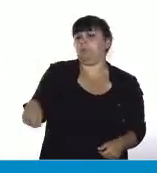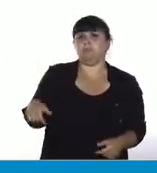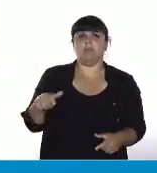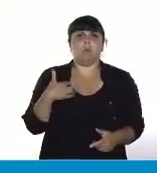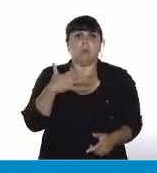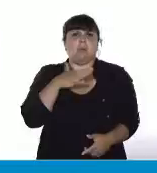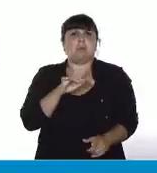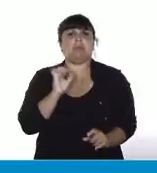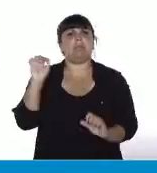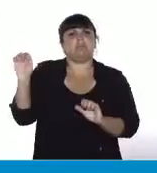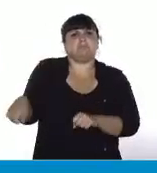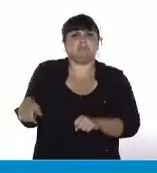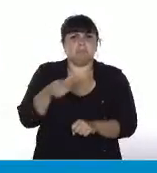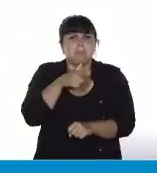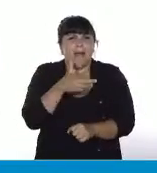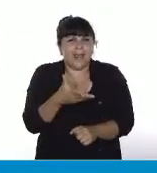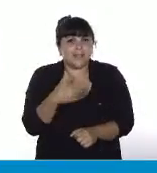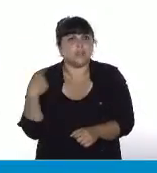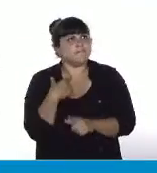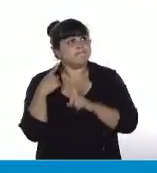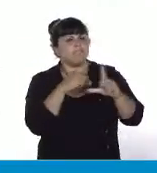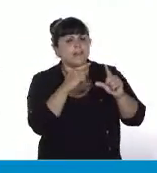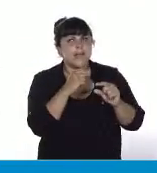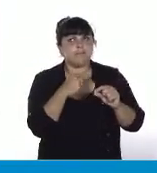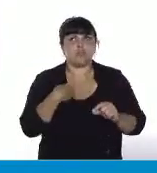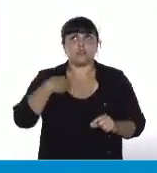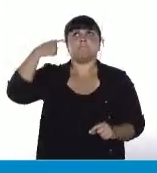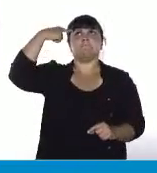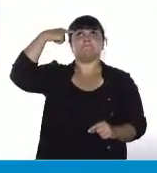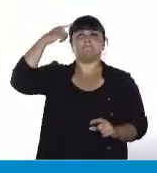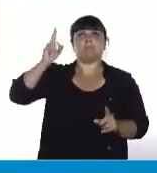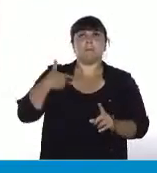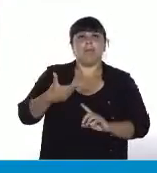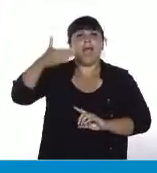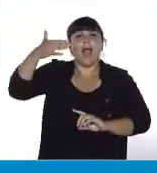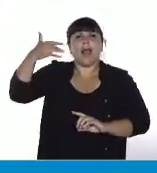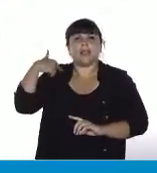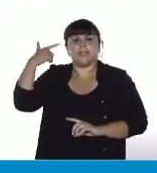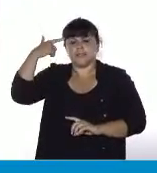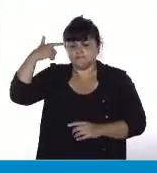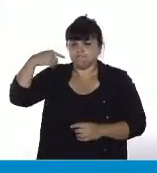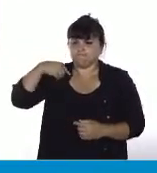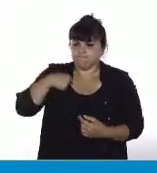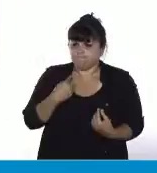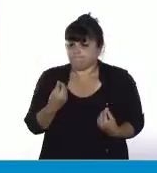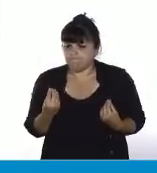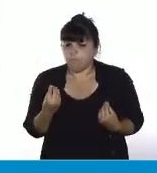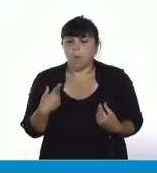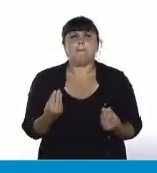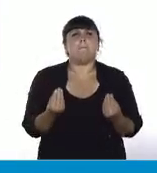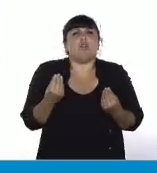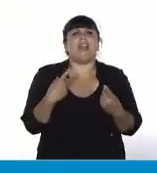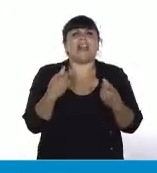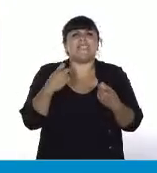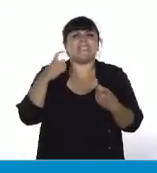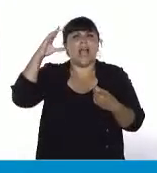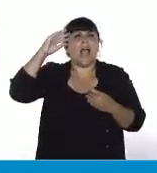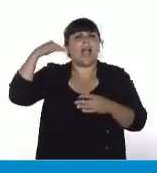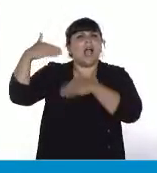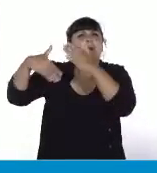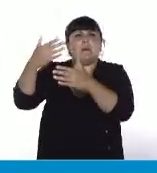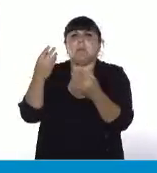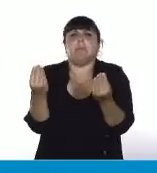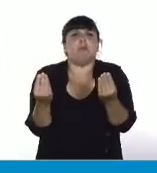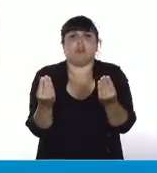entiende. Entonces, yo me pregunto y me pregunté en su momento, ¿por qué necesitamos capacitarnos? ¿Por